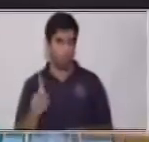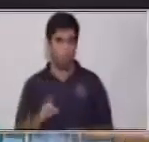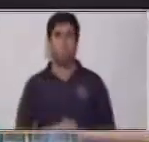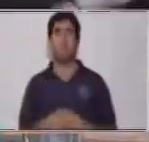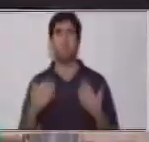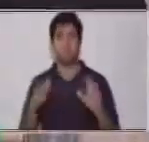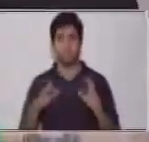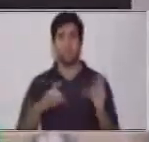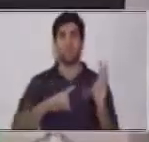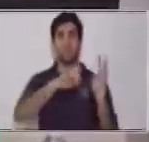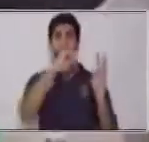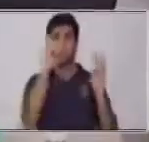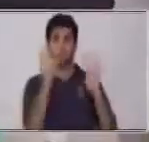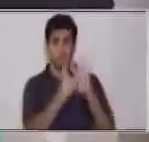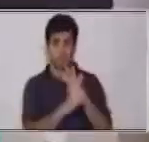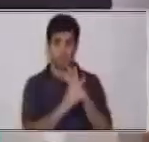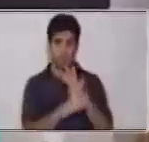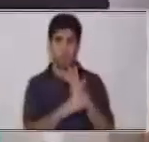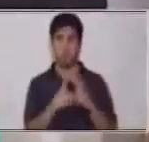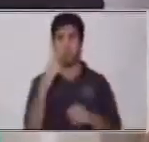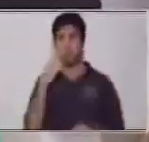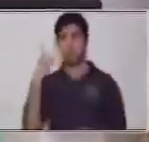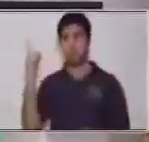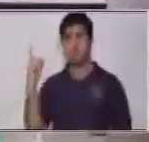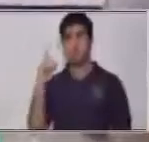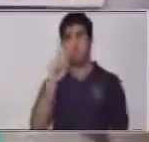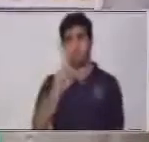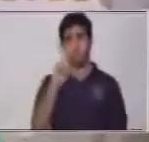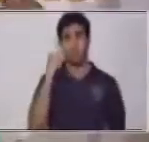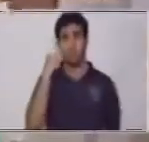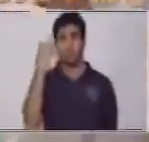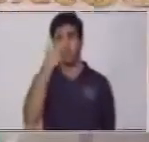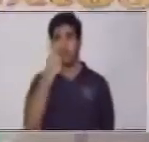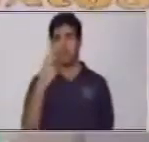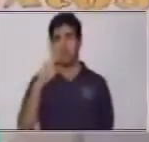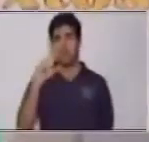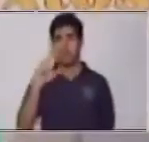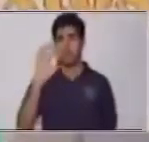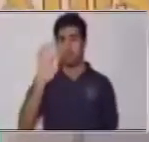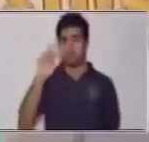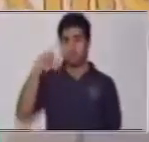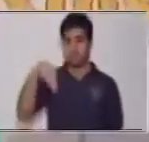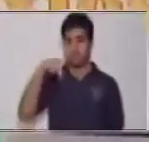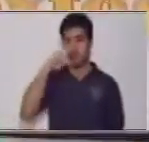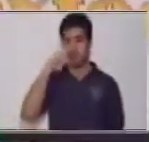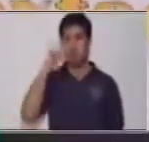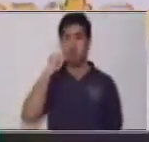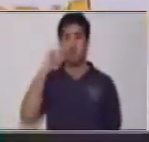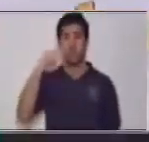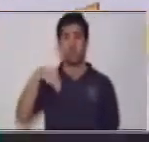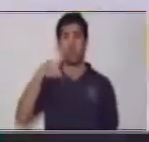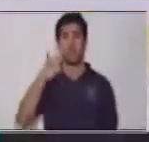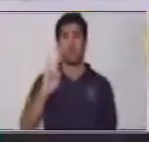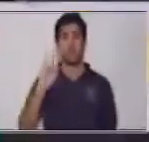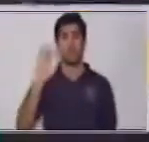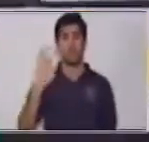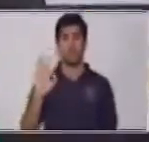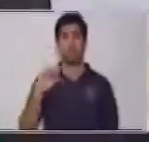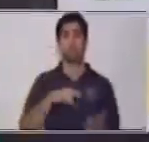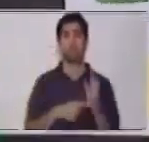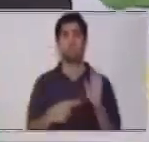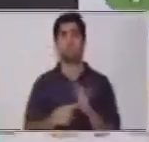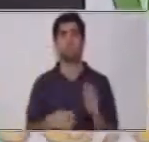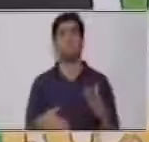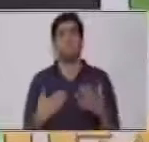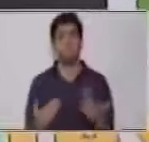Como siguiente tenemos los textos discontinuos. A ver, Eduardo, ¿usted tendrá alguna idea de los